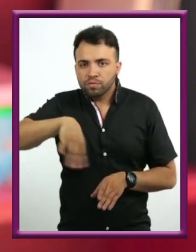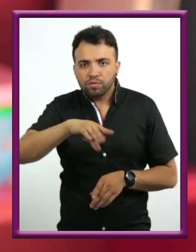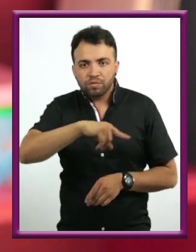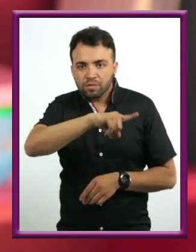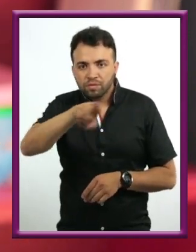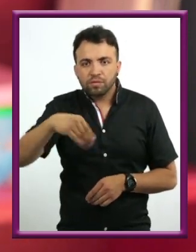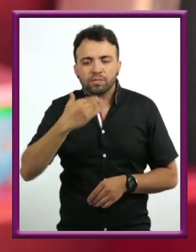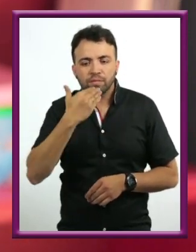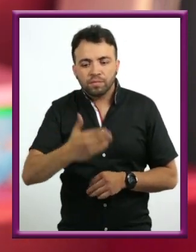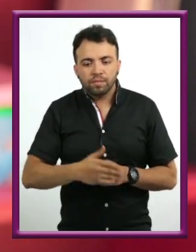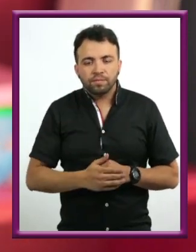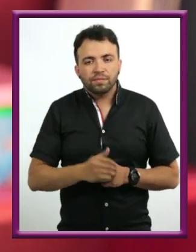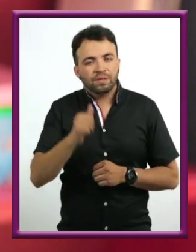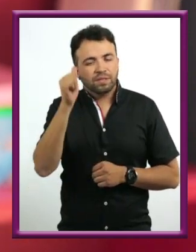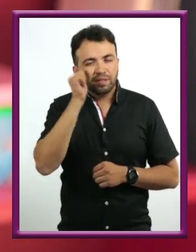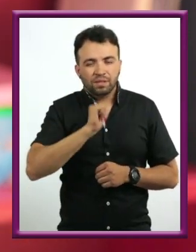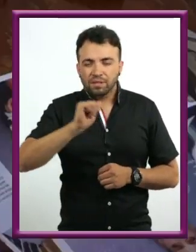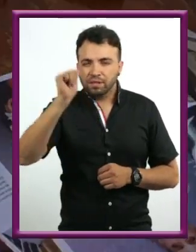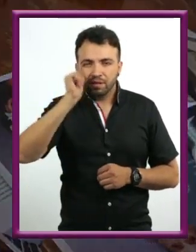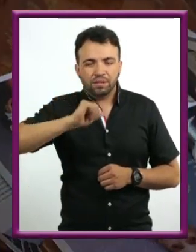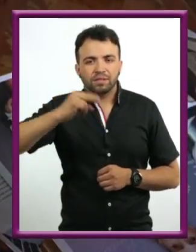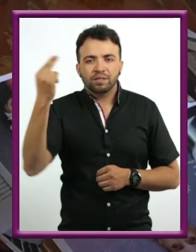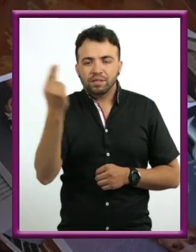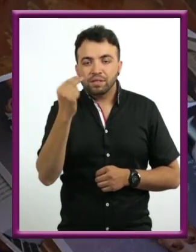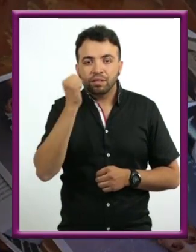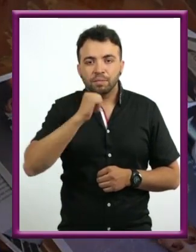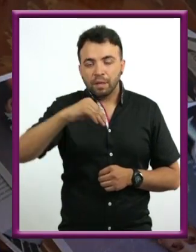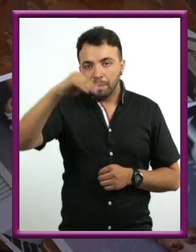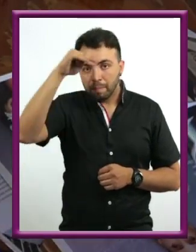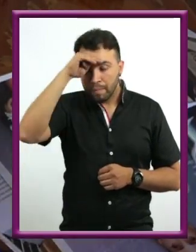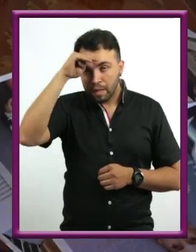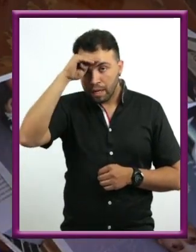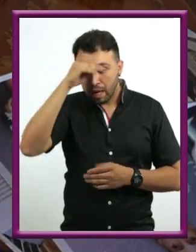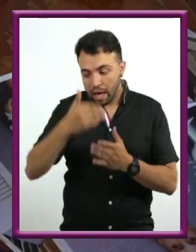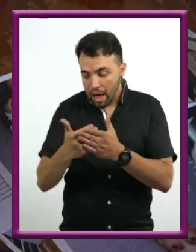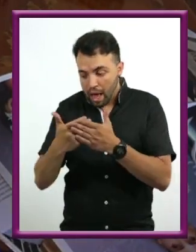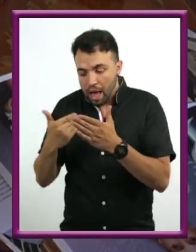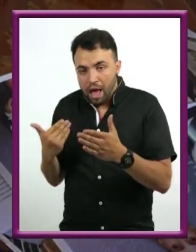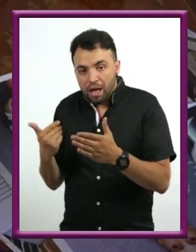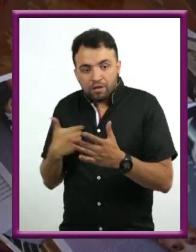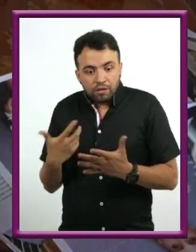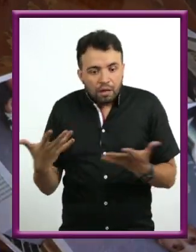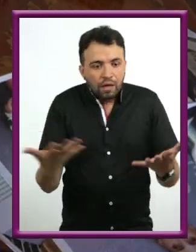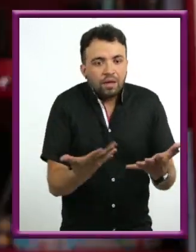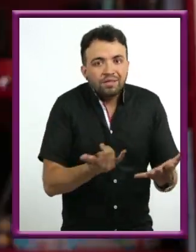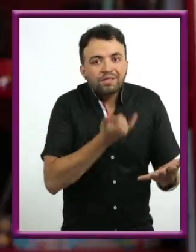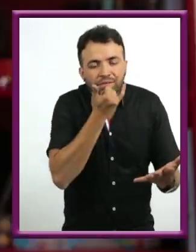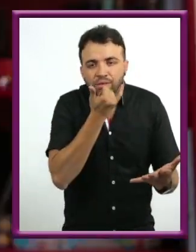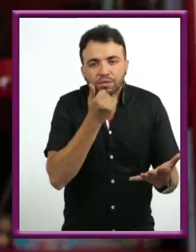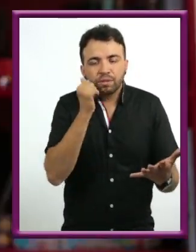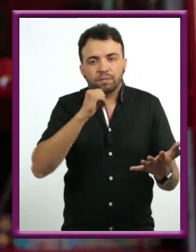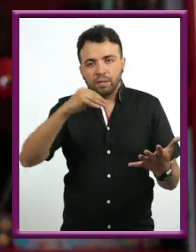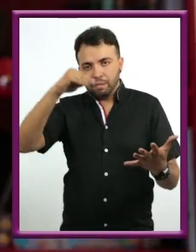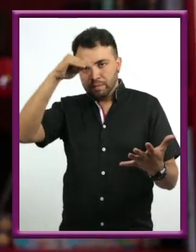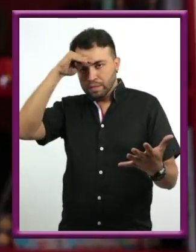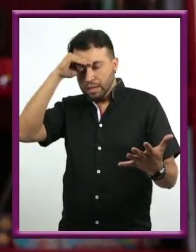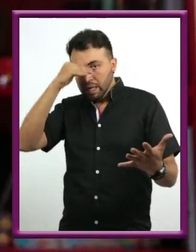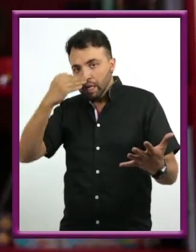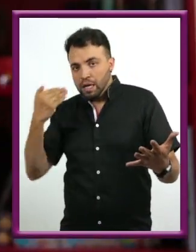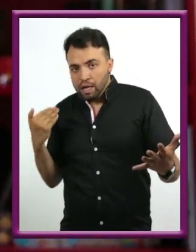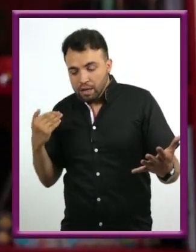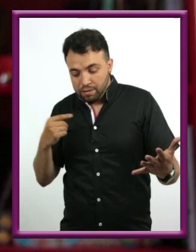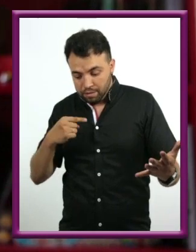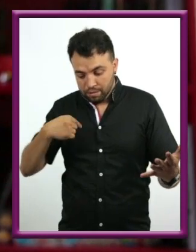verdad y buscando el bien común. Siempre es necesario pensar antes de actuar. Todo lo que hacemos tiene